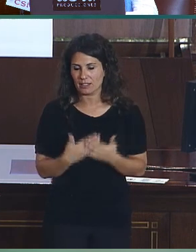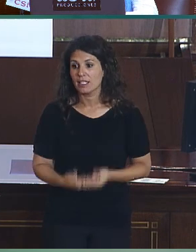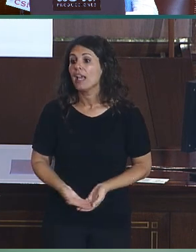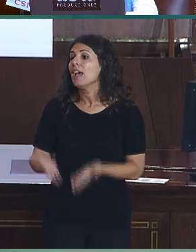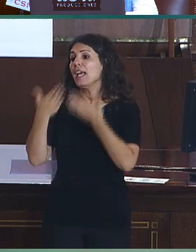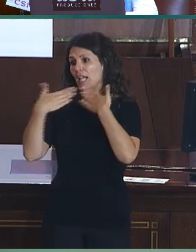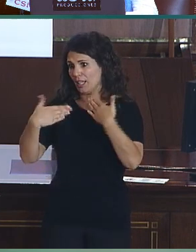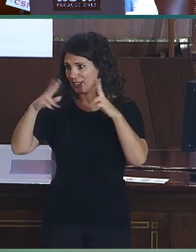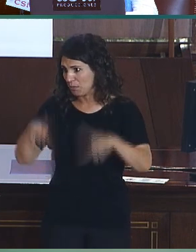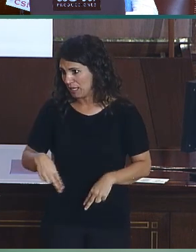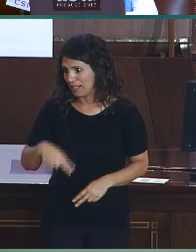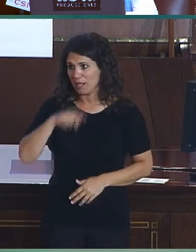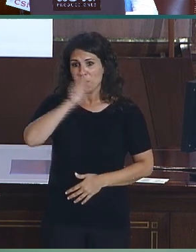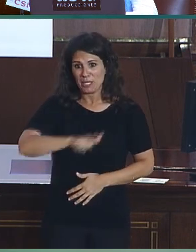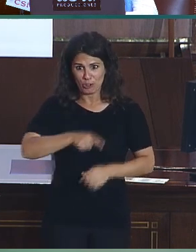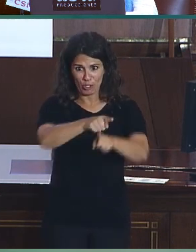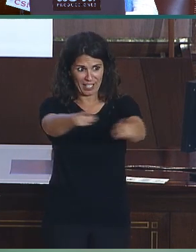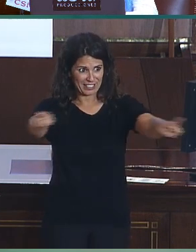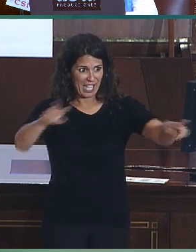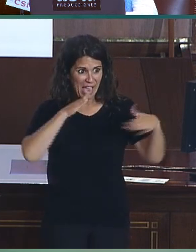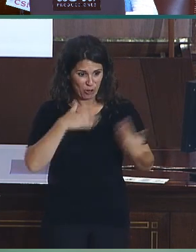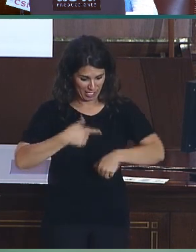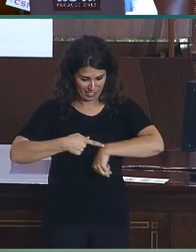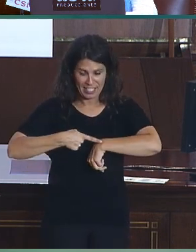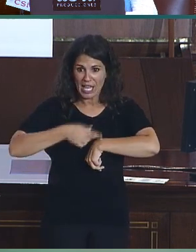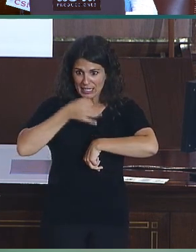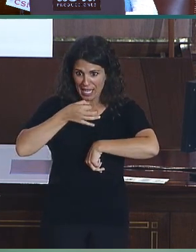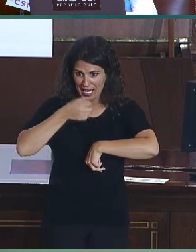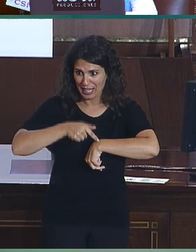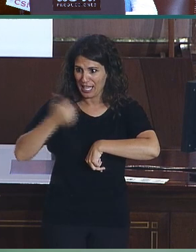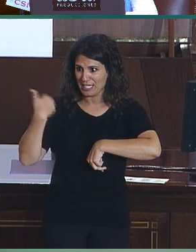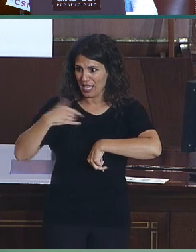a estas alturas de la tarde y con el agotamiento que llevamos en esta